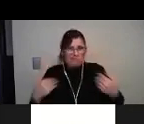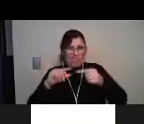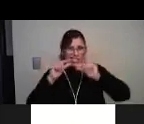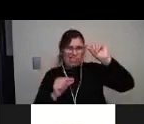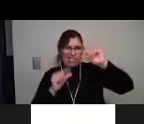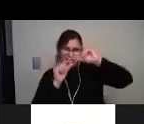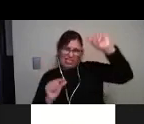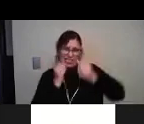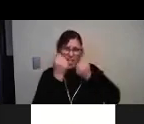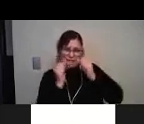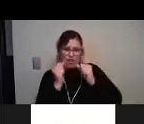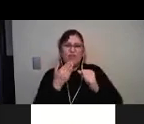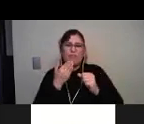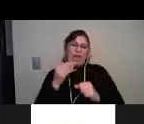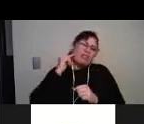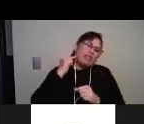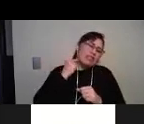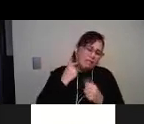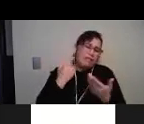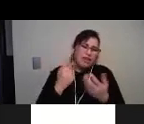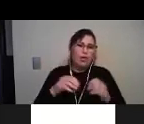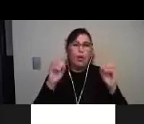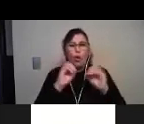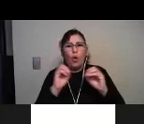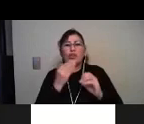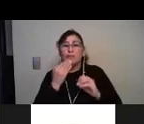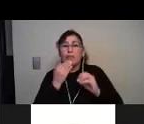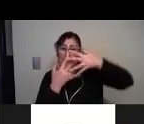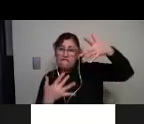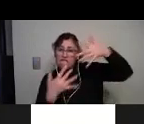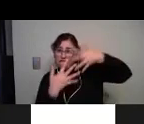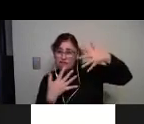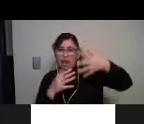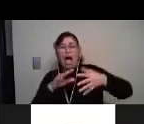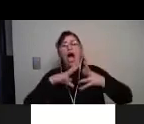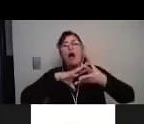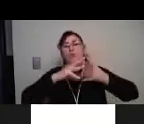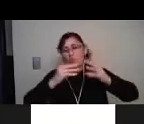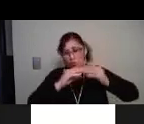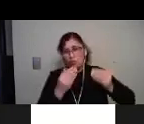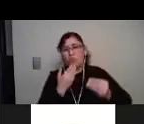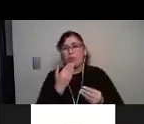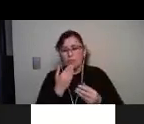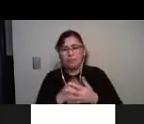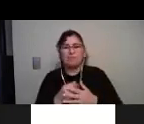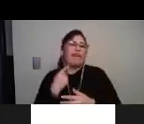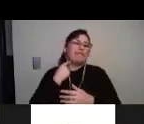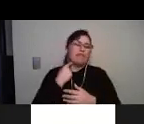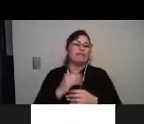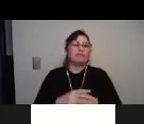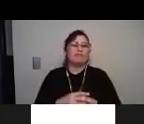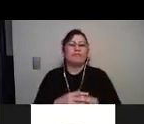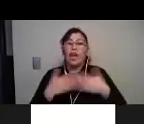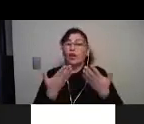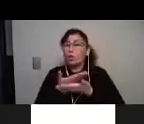conté, o en las fibras musculares que se conocen como miopatías, ¿ya? En general, ustedes